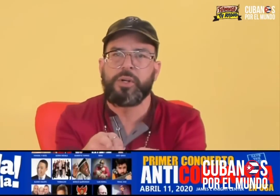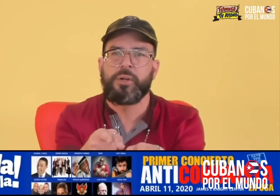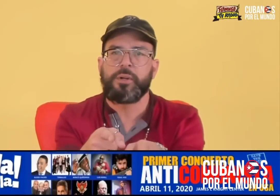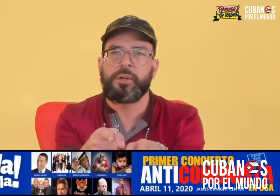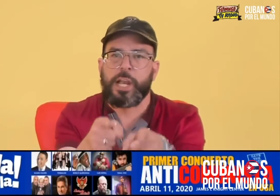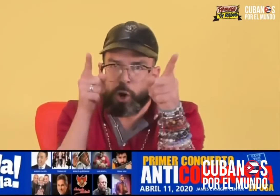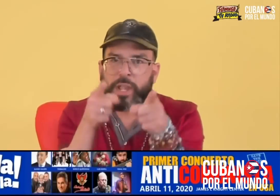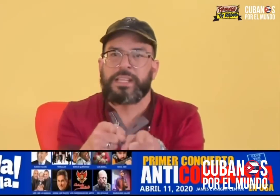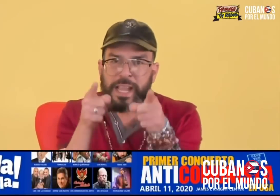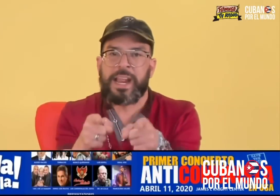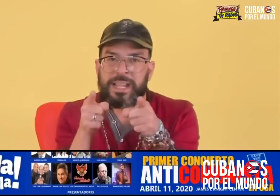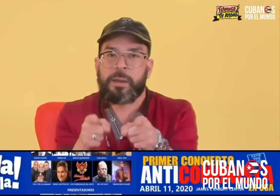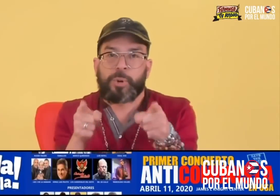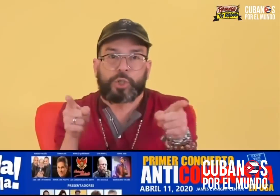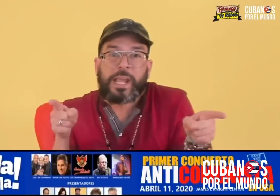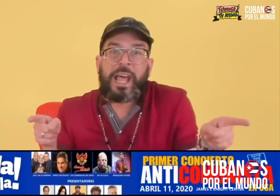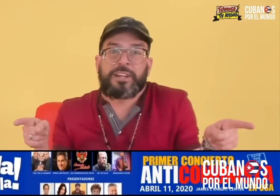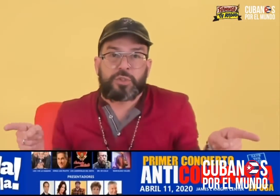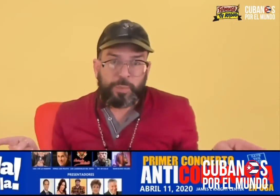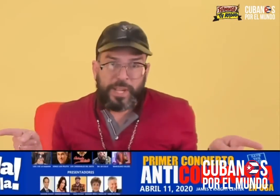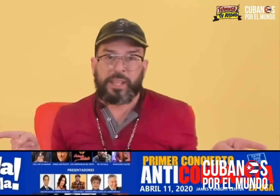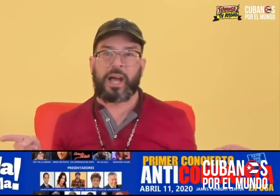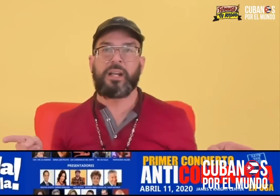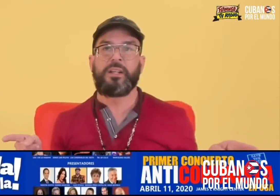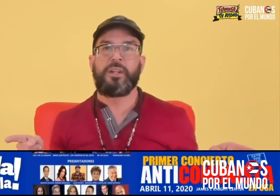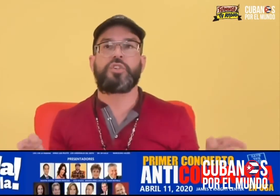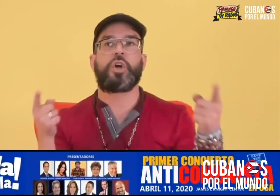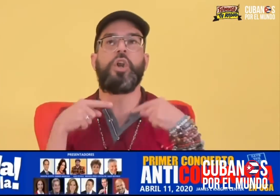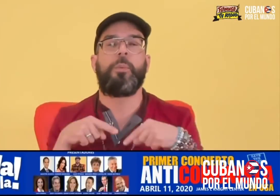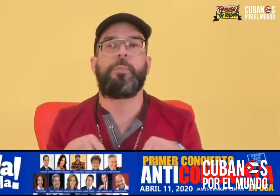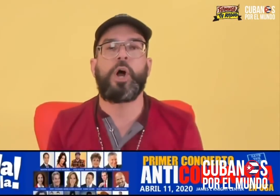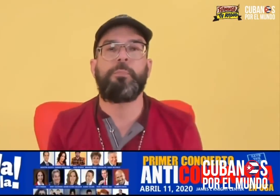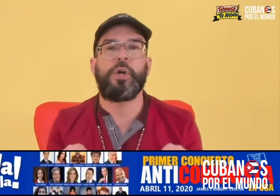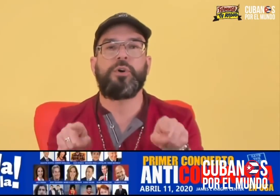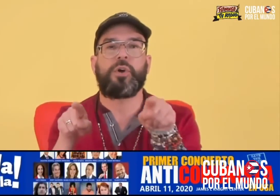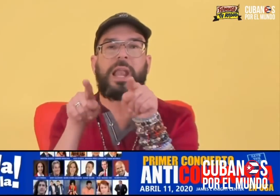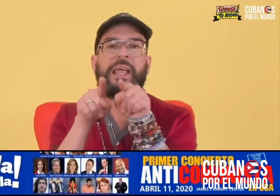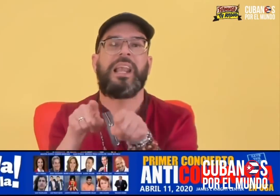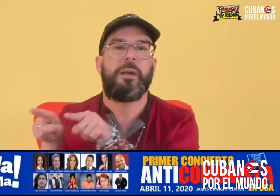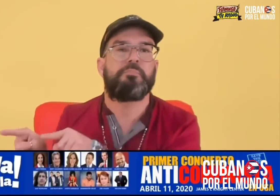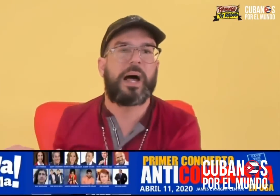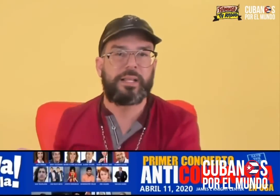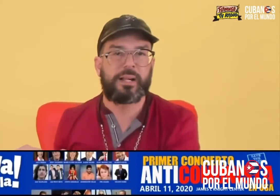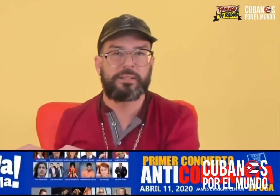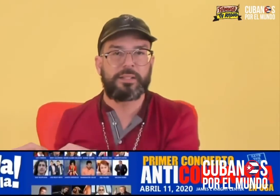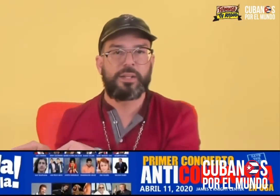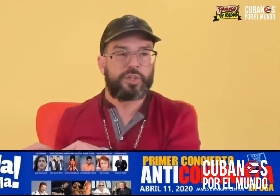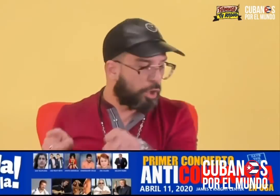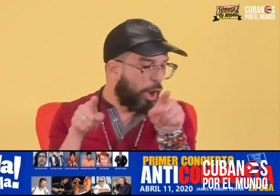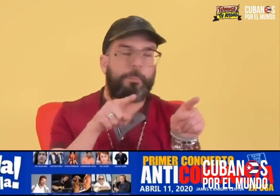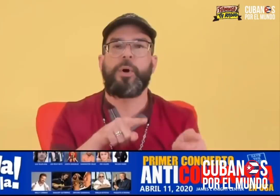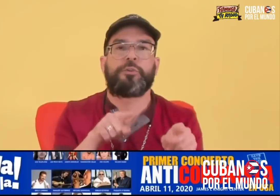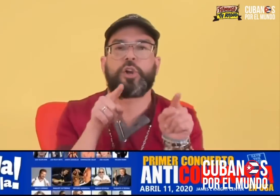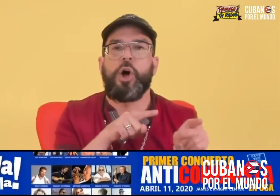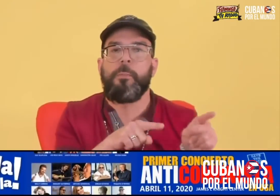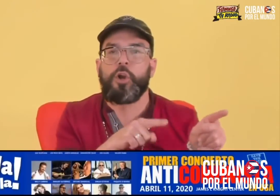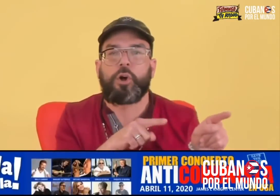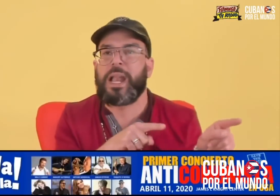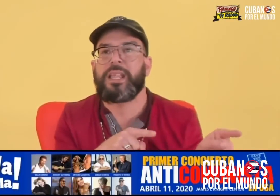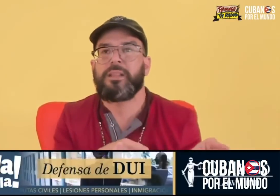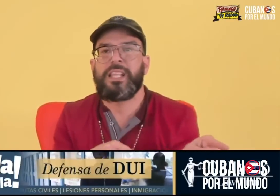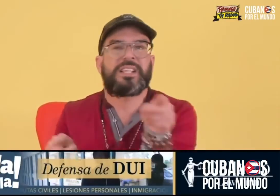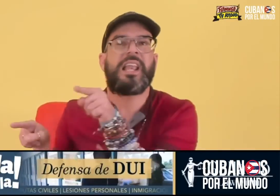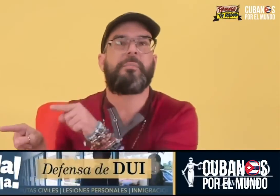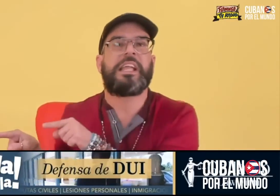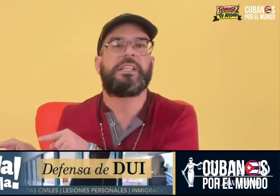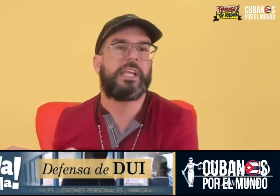juego. Y los que tienen que proteger su vida son los propios que le dan la espalda. Son los